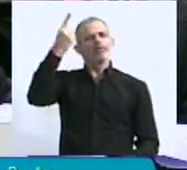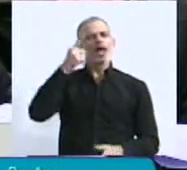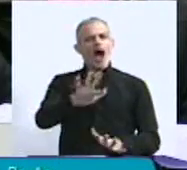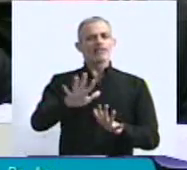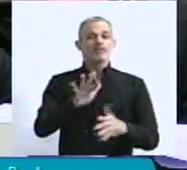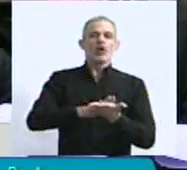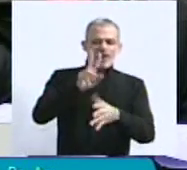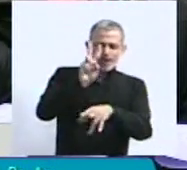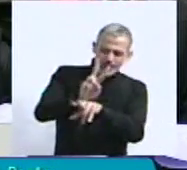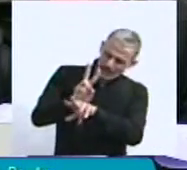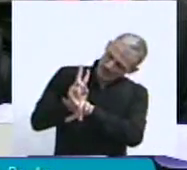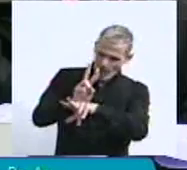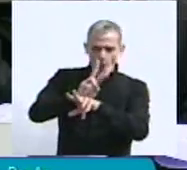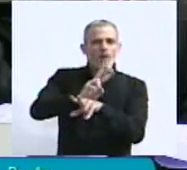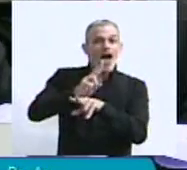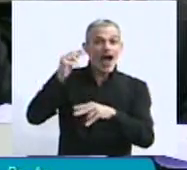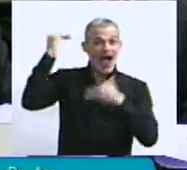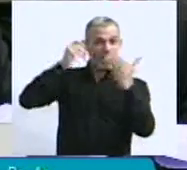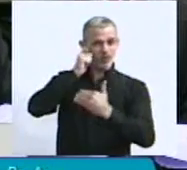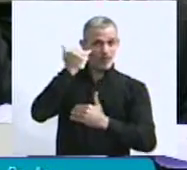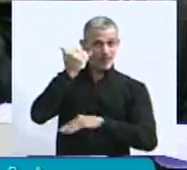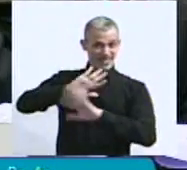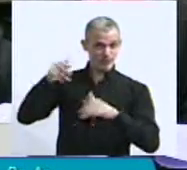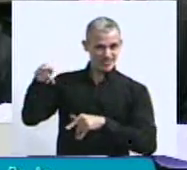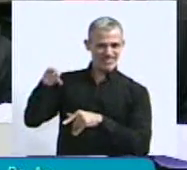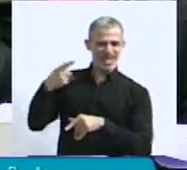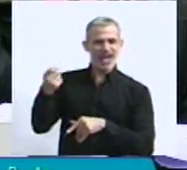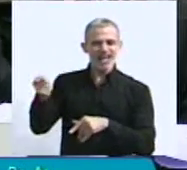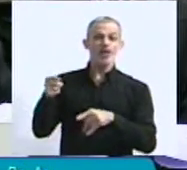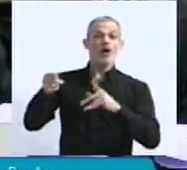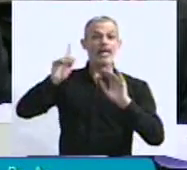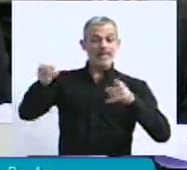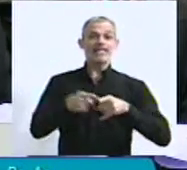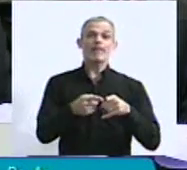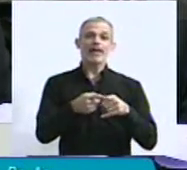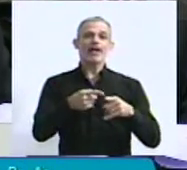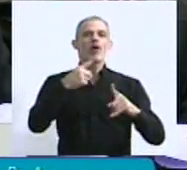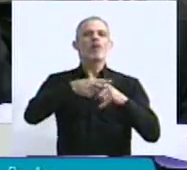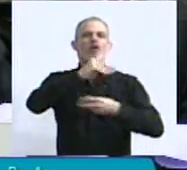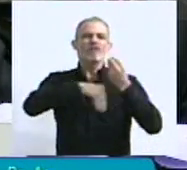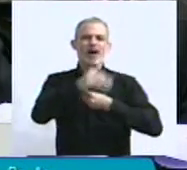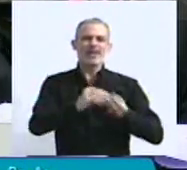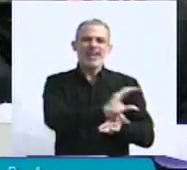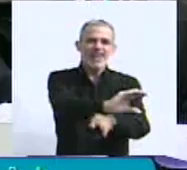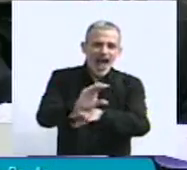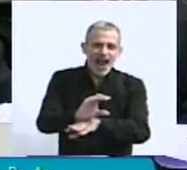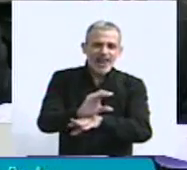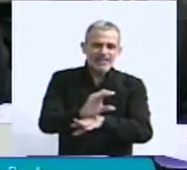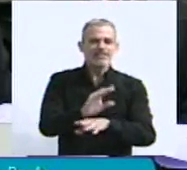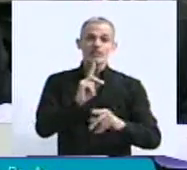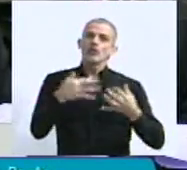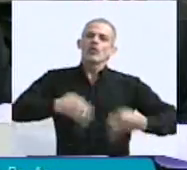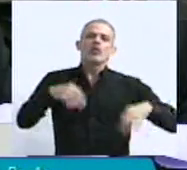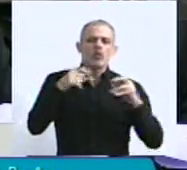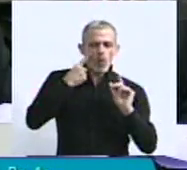de protección en adultos mayores, de protección previsional y de protección de asignaciones familiares, es un bien a